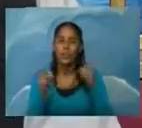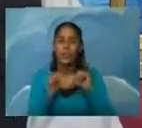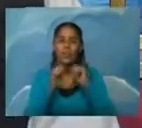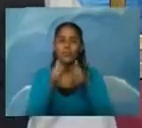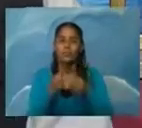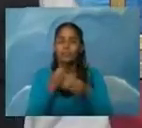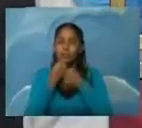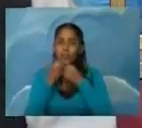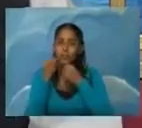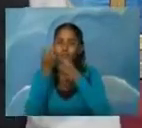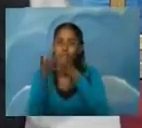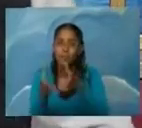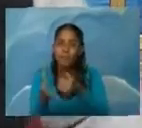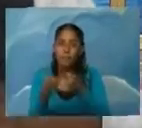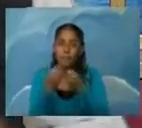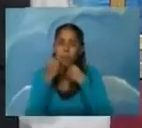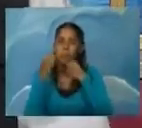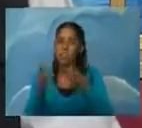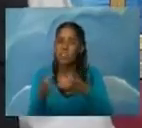vomitar.